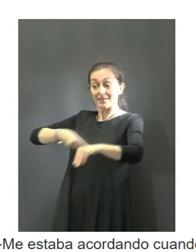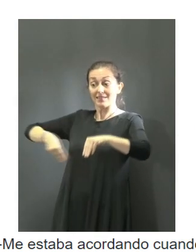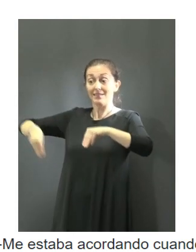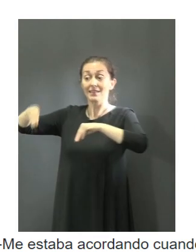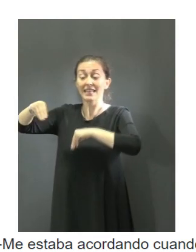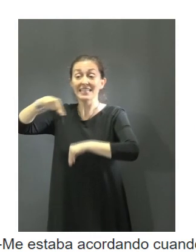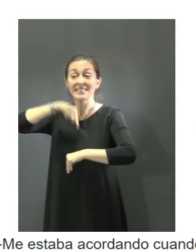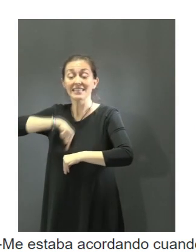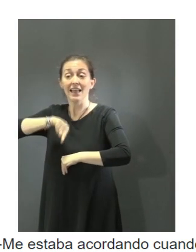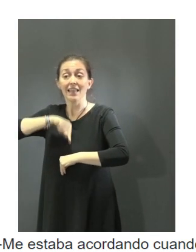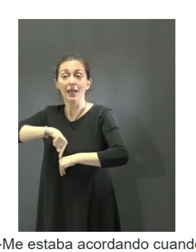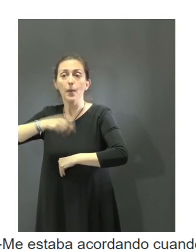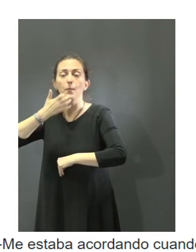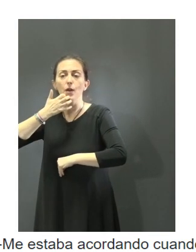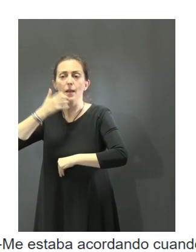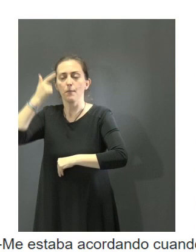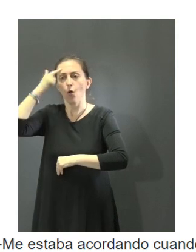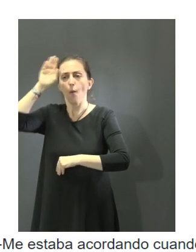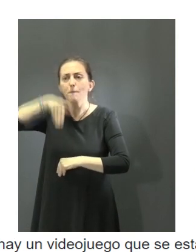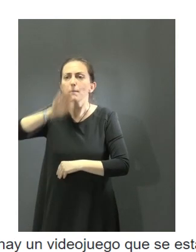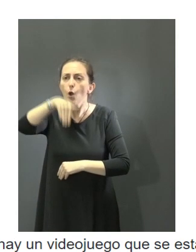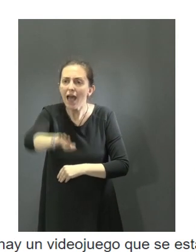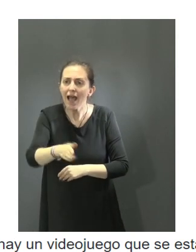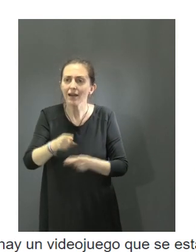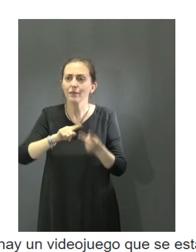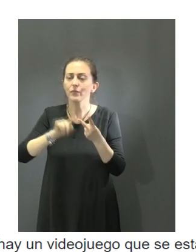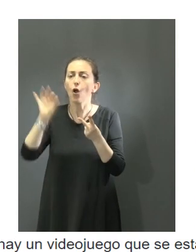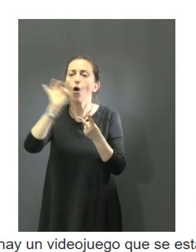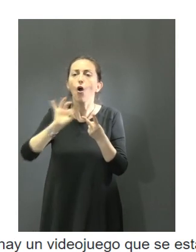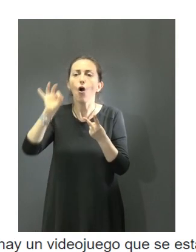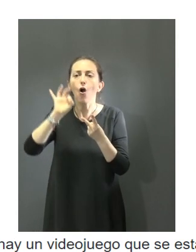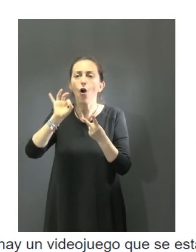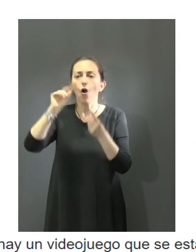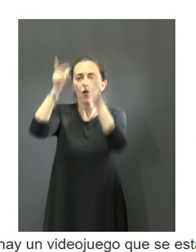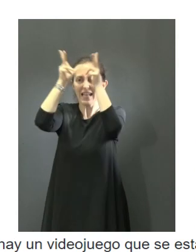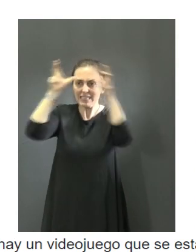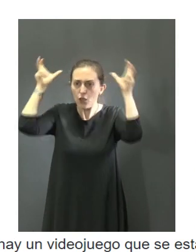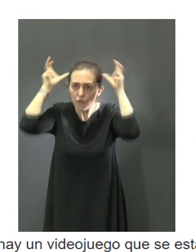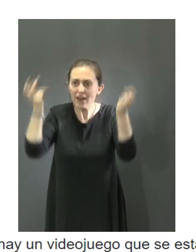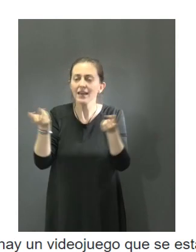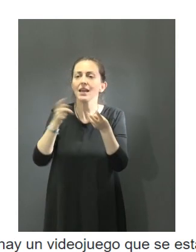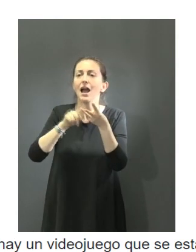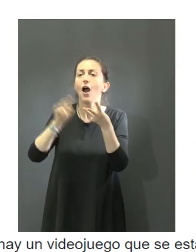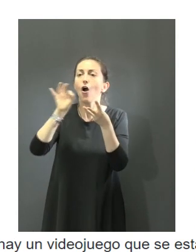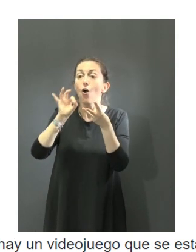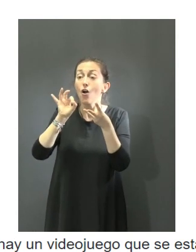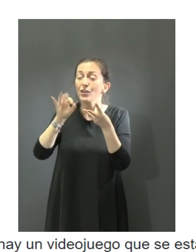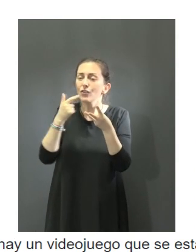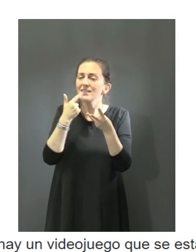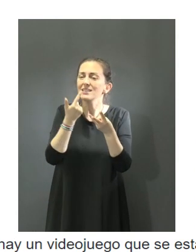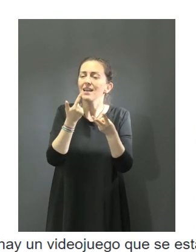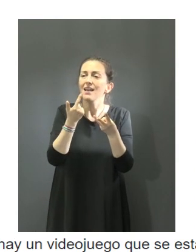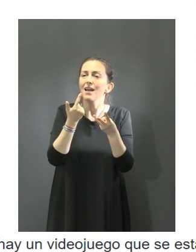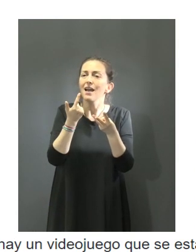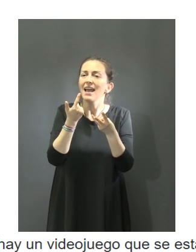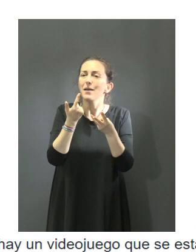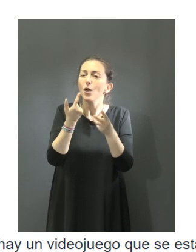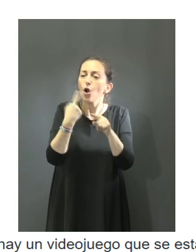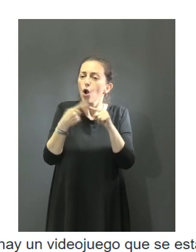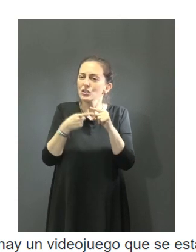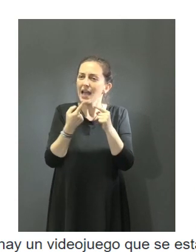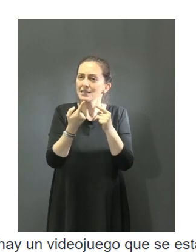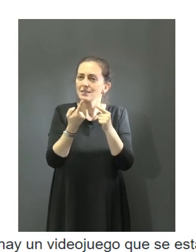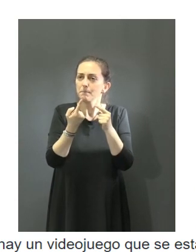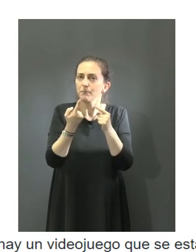una persona con un trastorno bipolar, cómo se puede sentir una persona con esquizofrenia, e ir rompiendo esa parte a la que nos